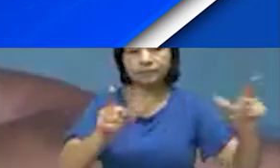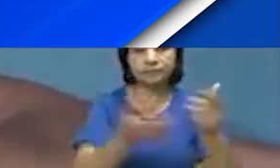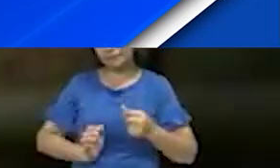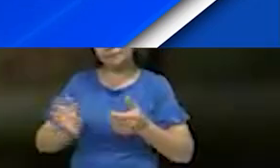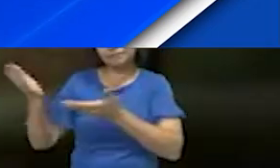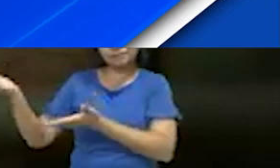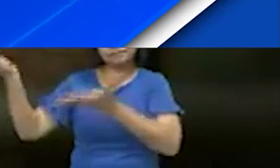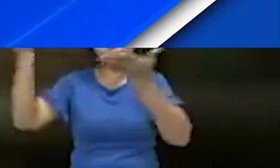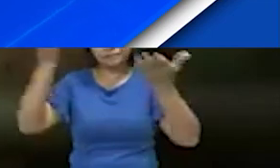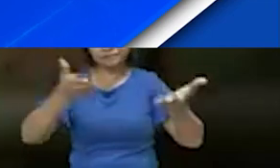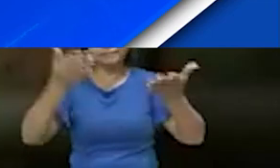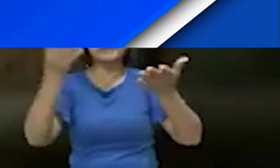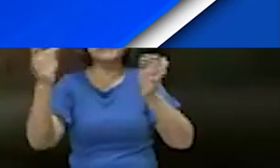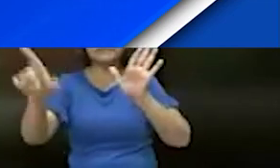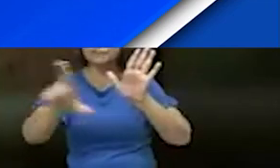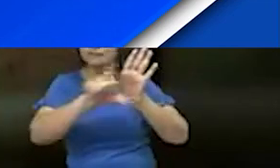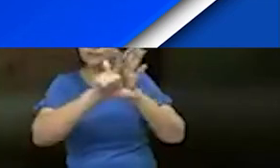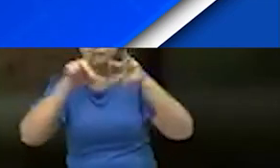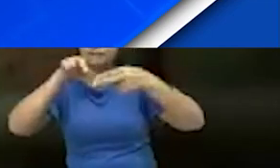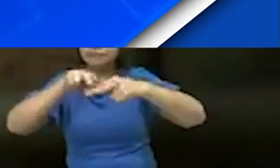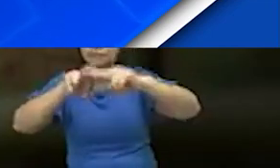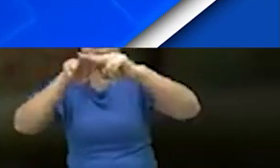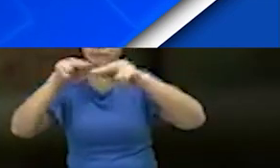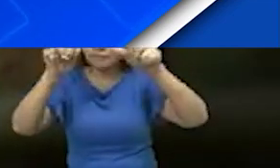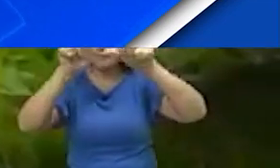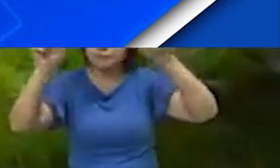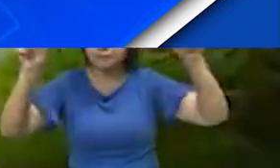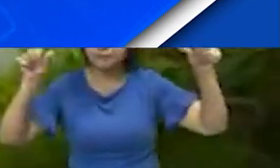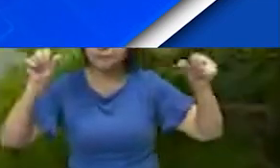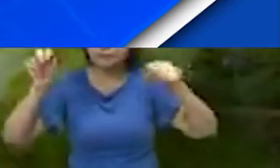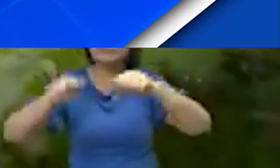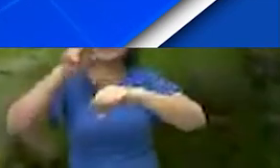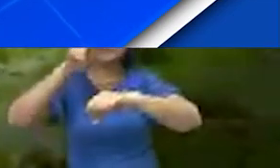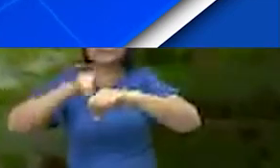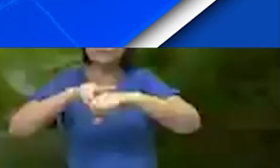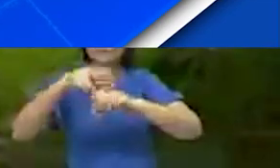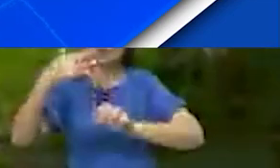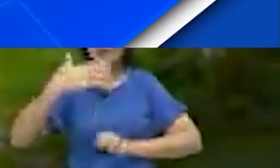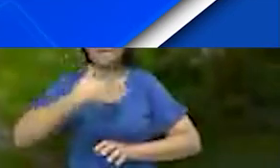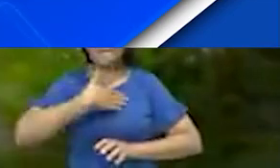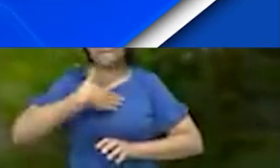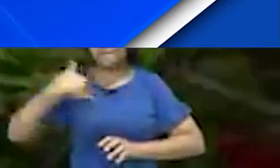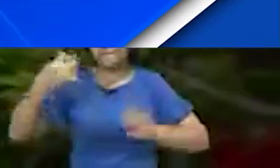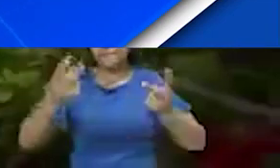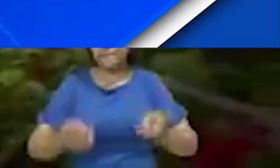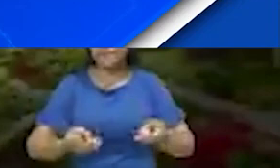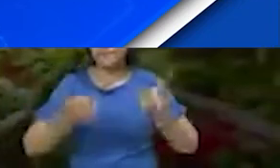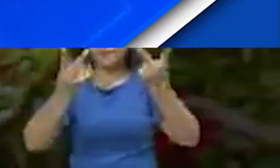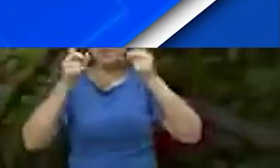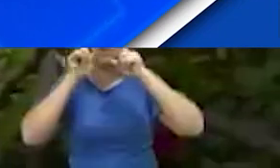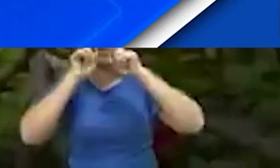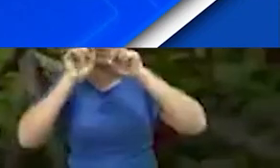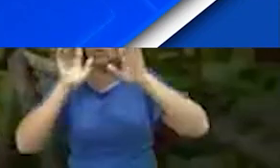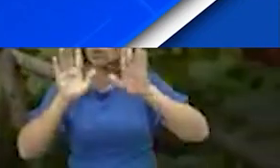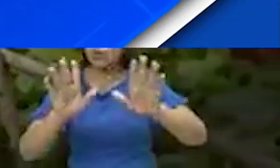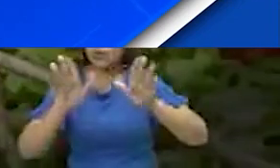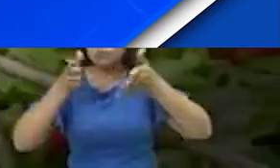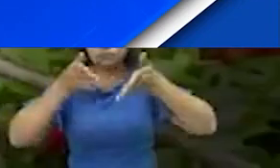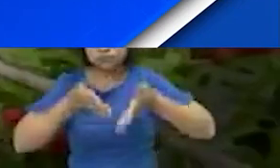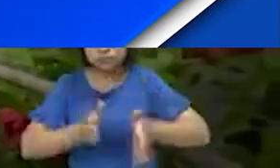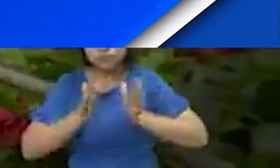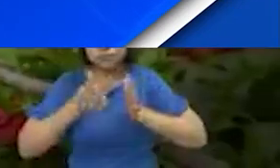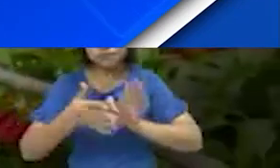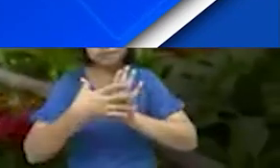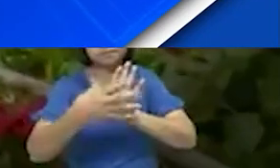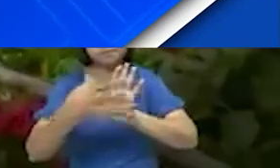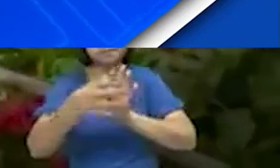rehabilitando la asamblea nacional de Nicaragua otorgó este jueves pasado la denominación de Parque del zoológico nacional con 80